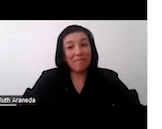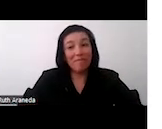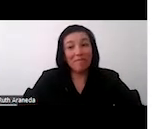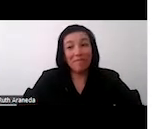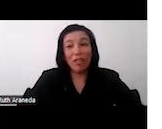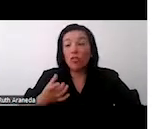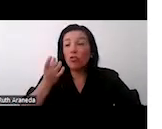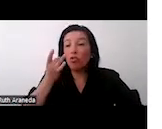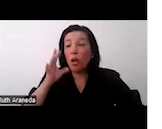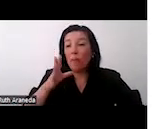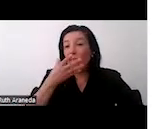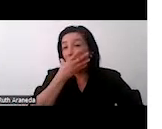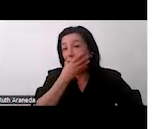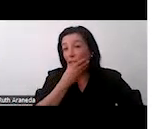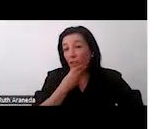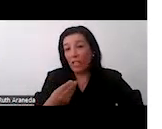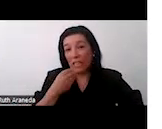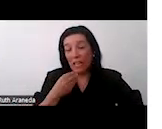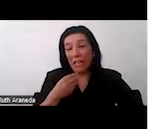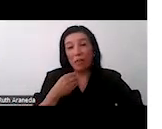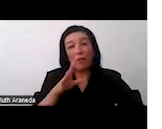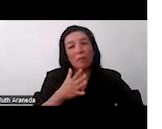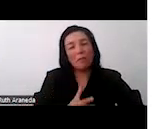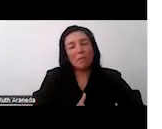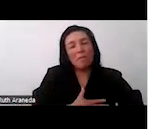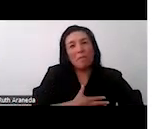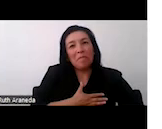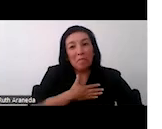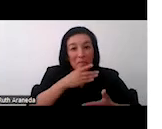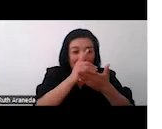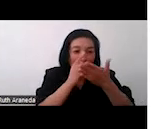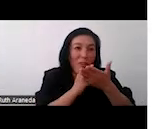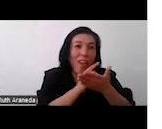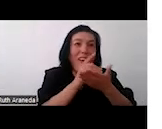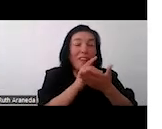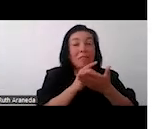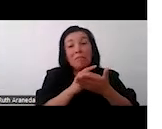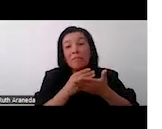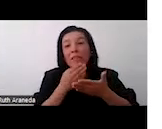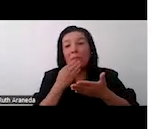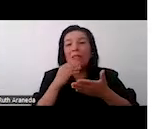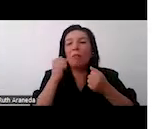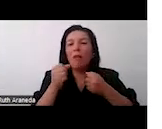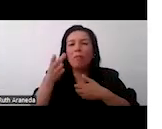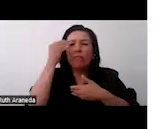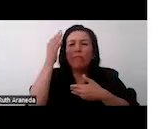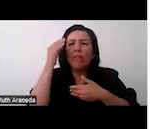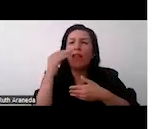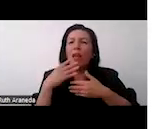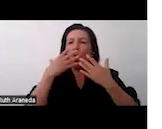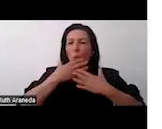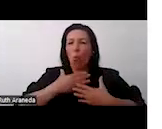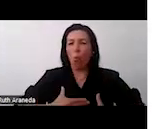no solamente son muy bonitas e inspiradoras para dibujar, sino que también se puede aprender mucho de su anatomía,